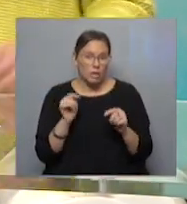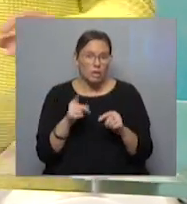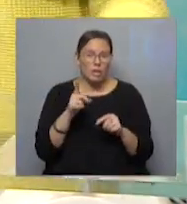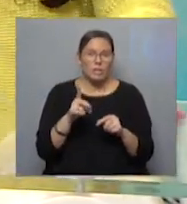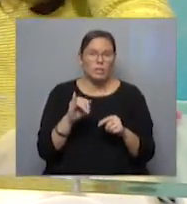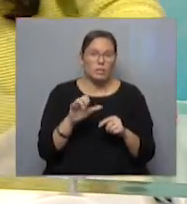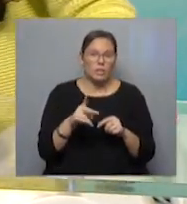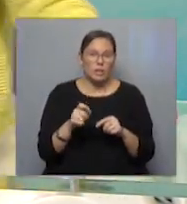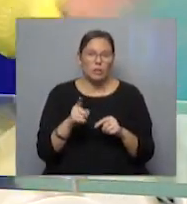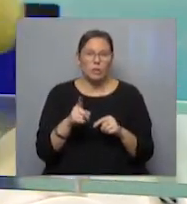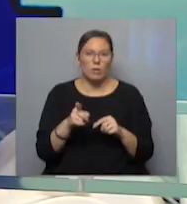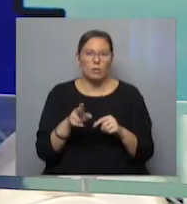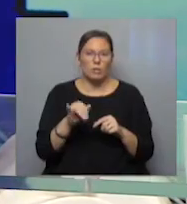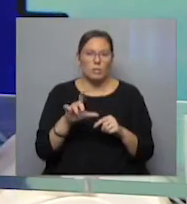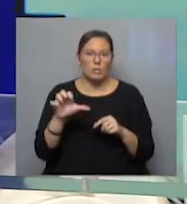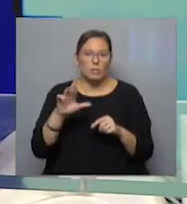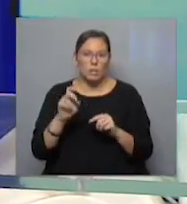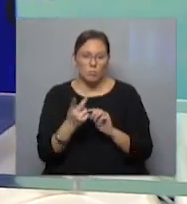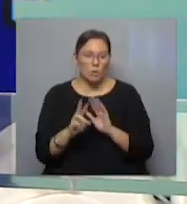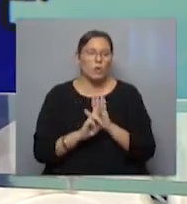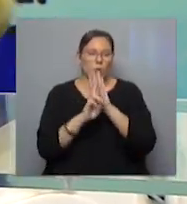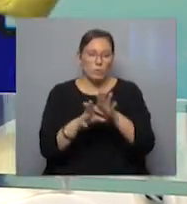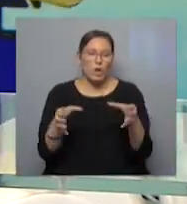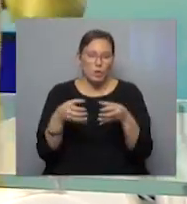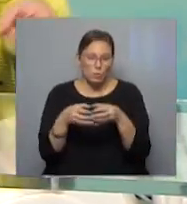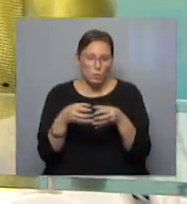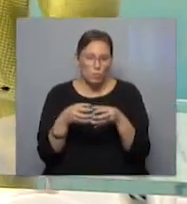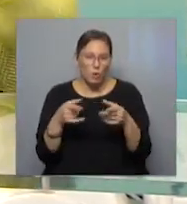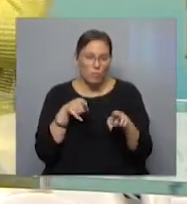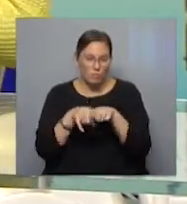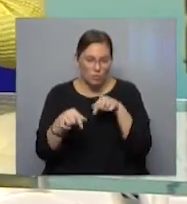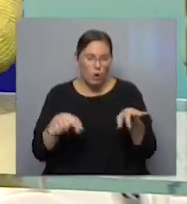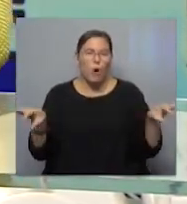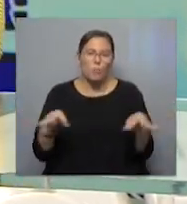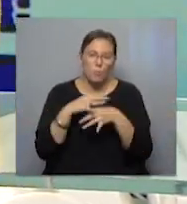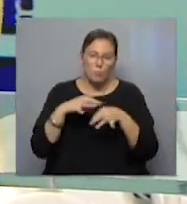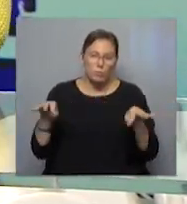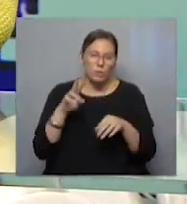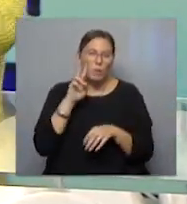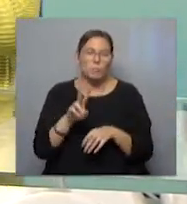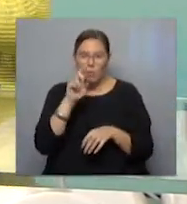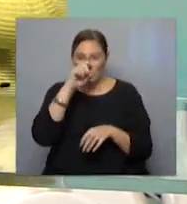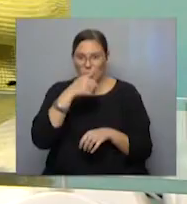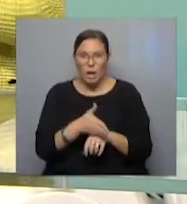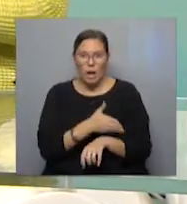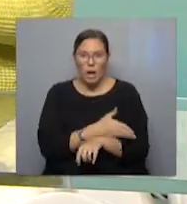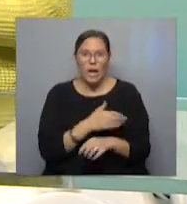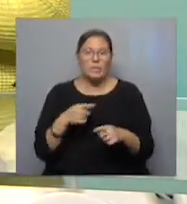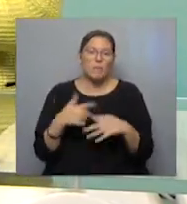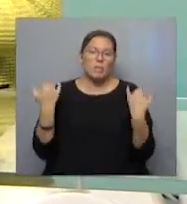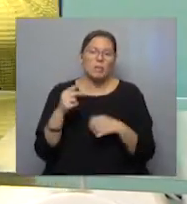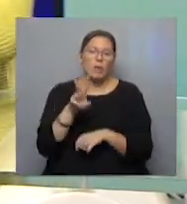Guillermo Wood están en representación de Buceo Invisible para tocar en vivo acá en Mirá Montevideo antes de la celebración